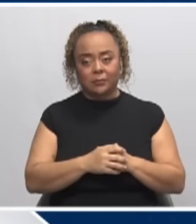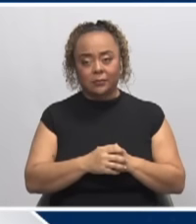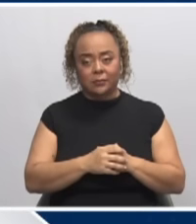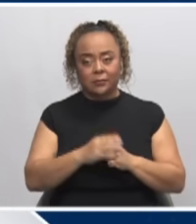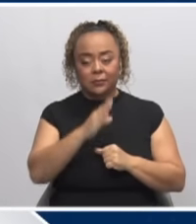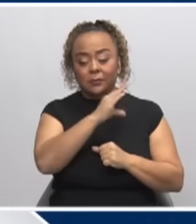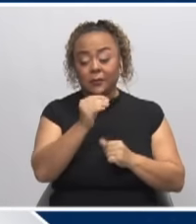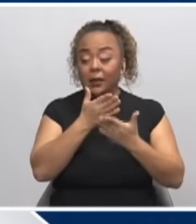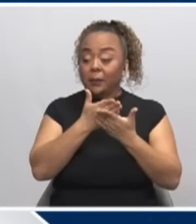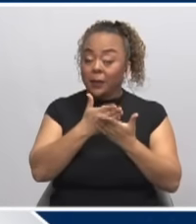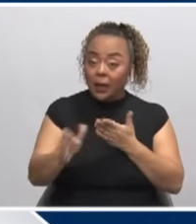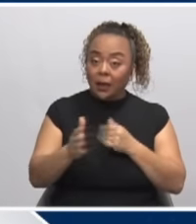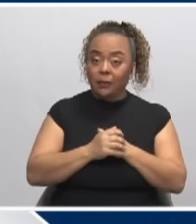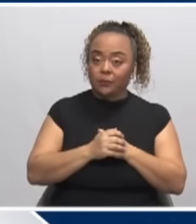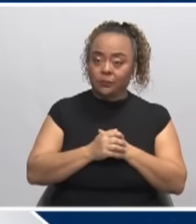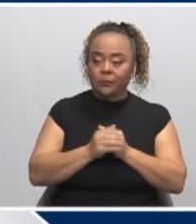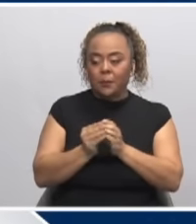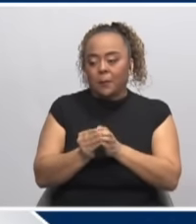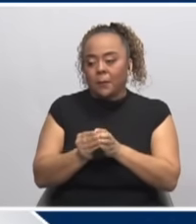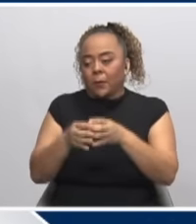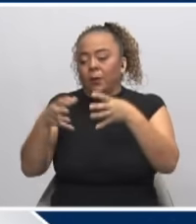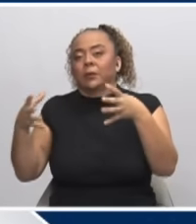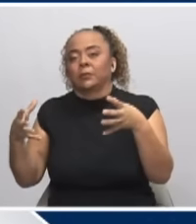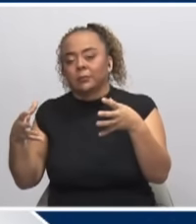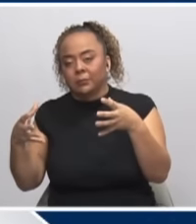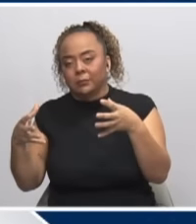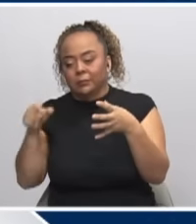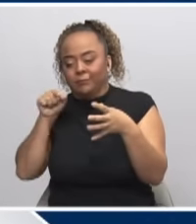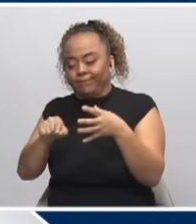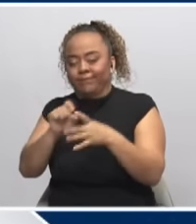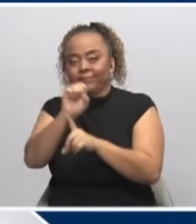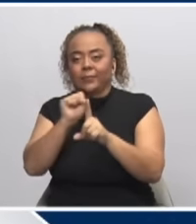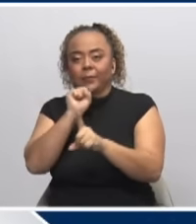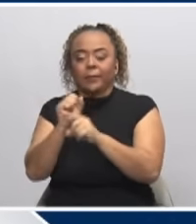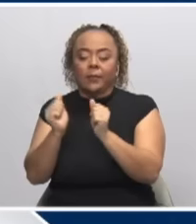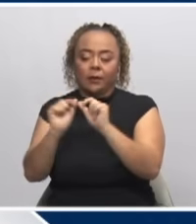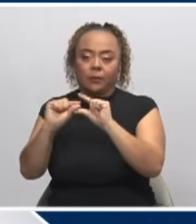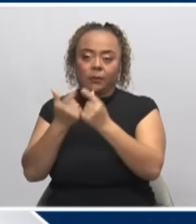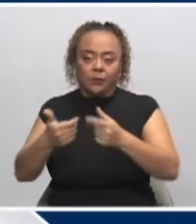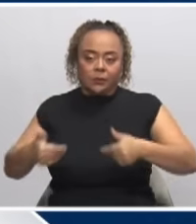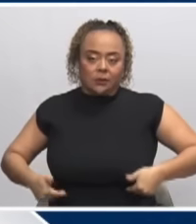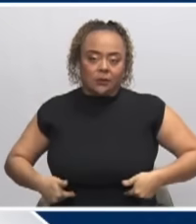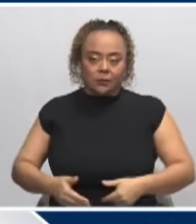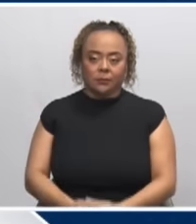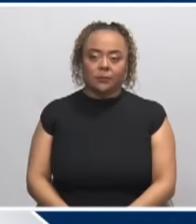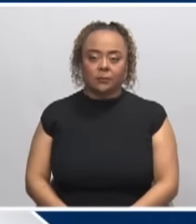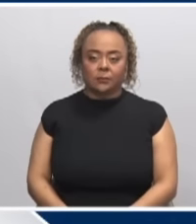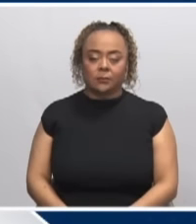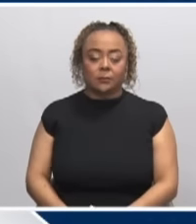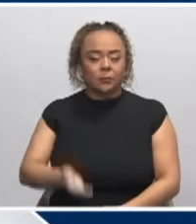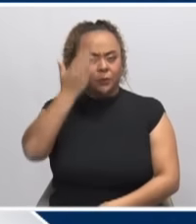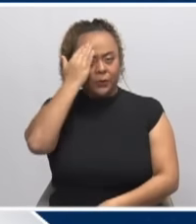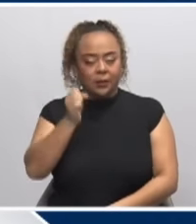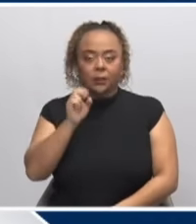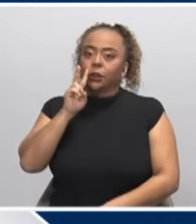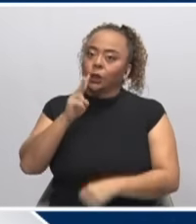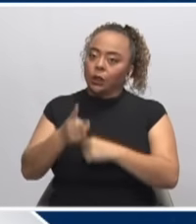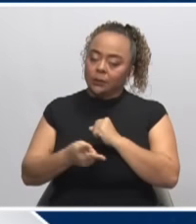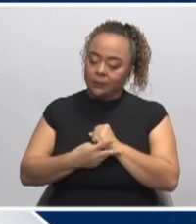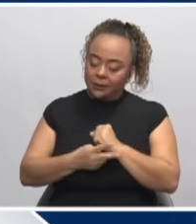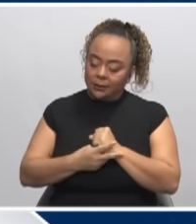quedar eliminado alimentaría una situación con el cuerpo técnico producto de ya dos episodios